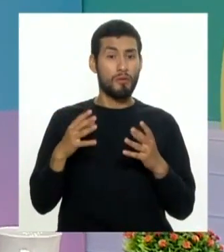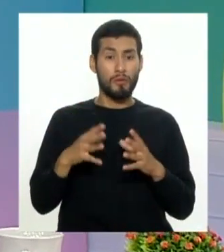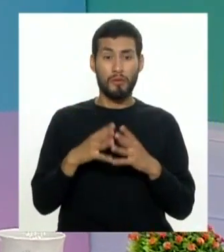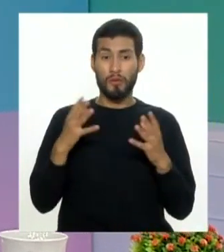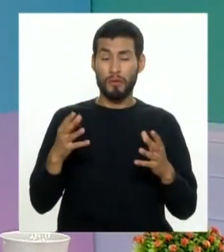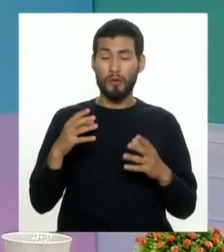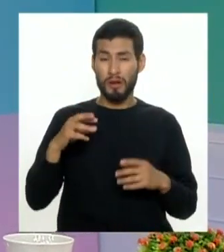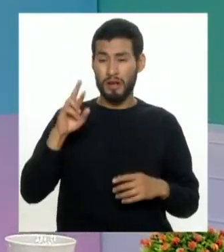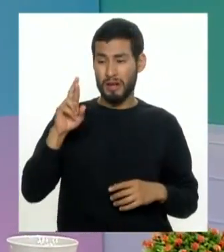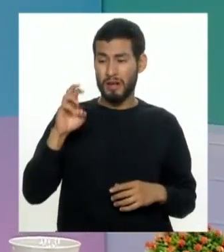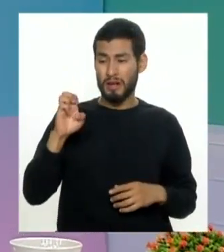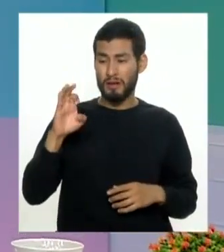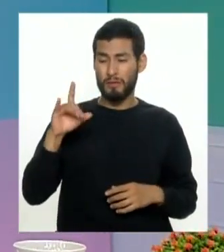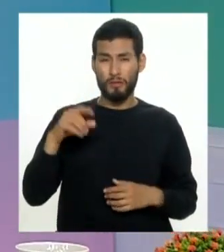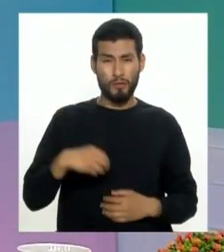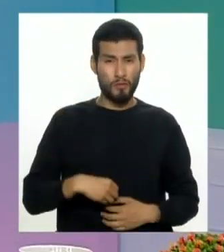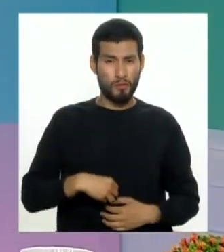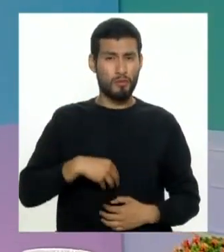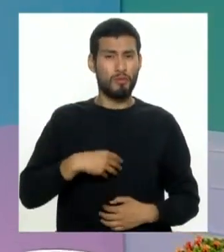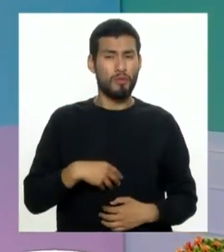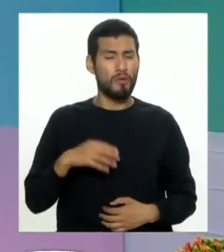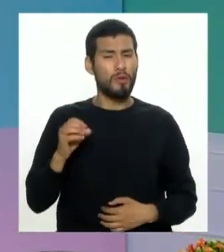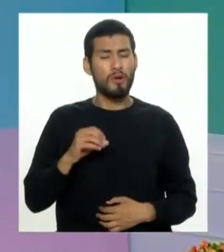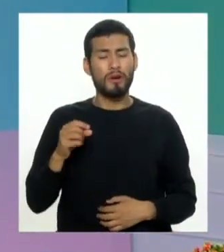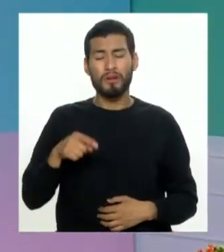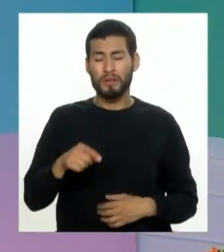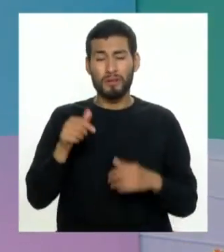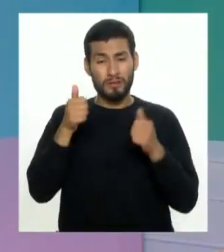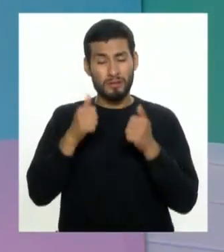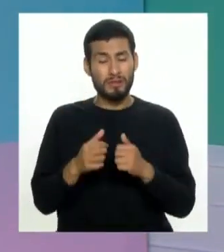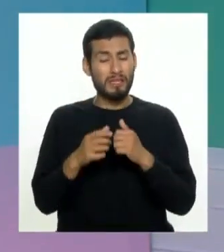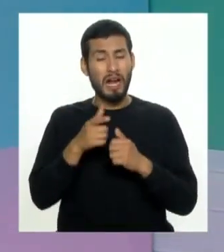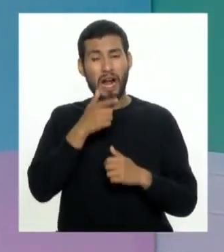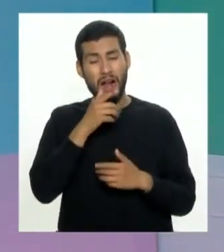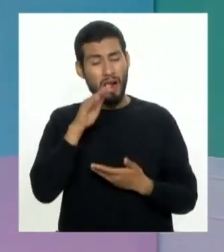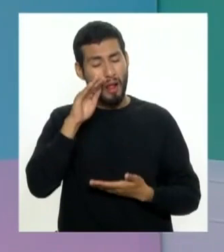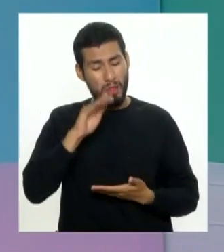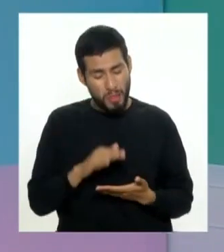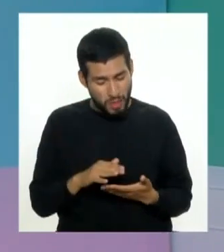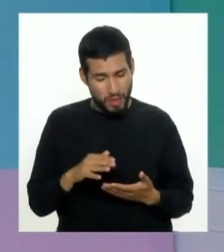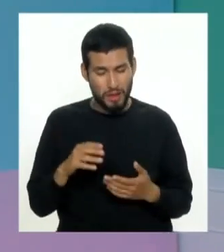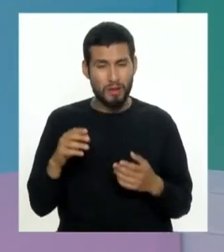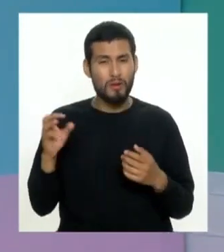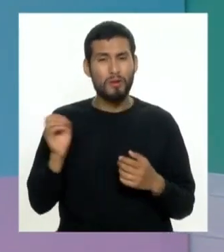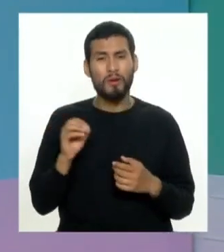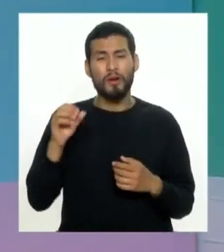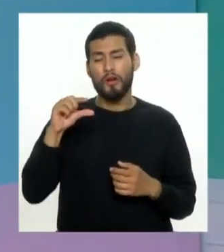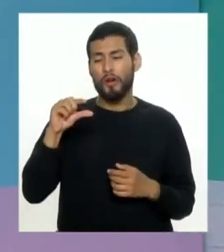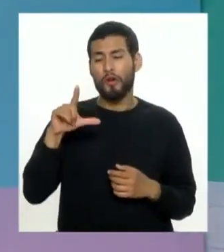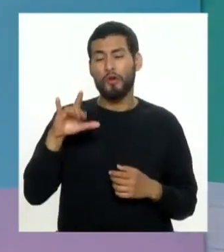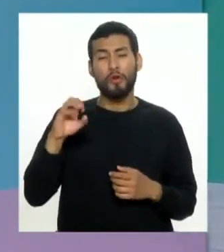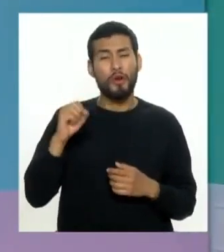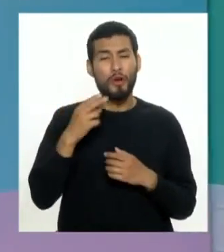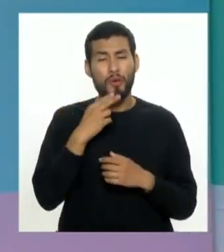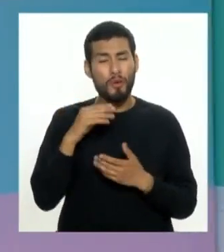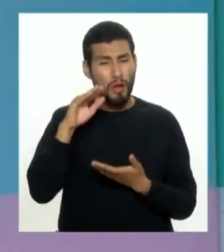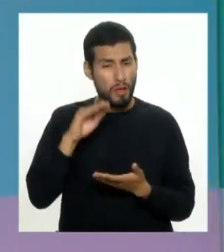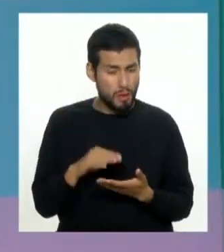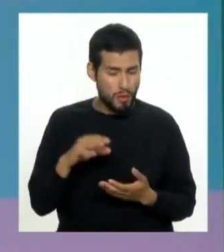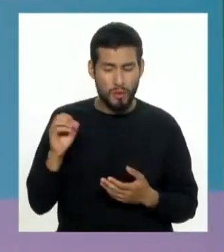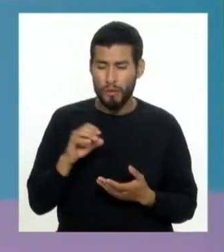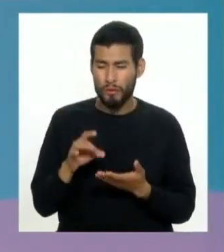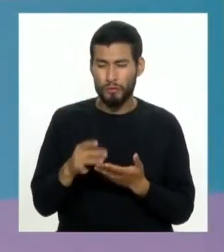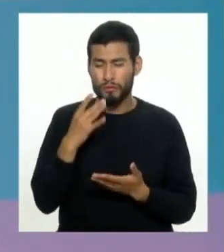reflujo o cuando se baja los electrolitos o cuando se baja la glucosa, o a un